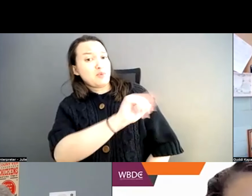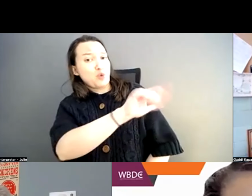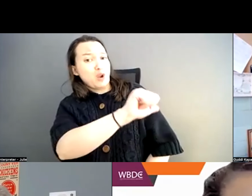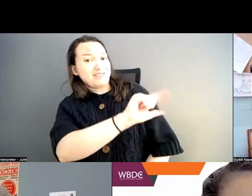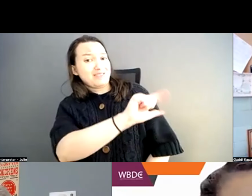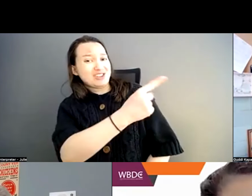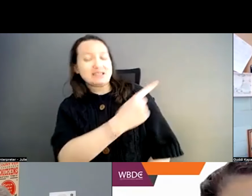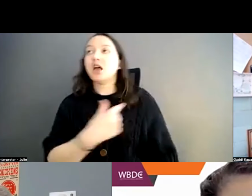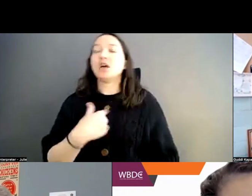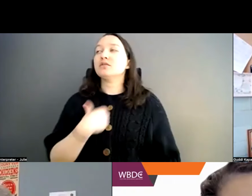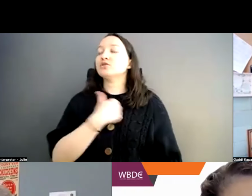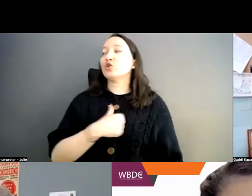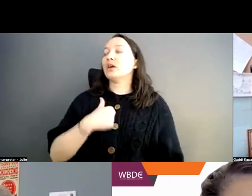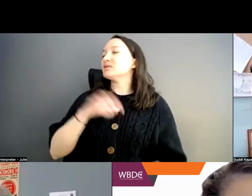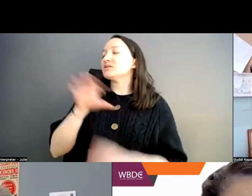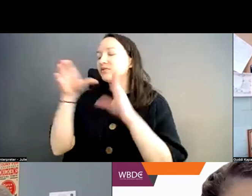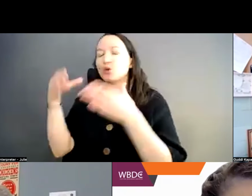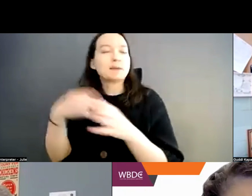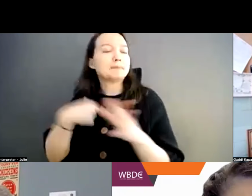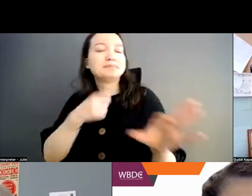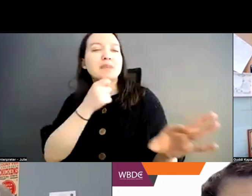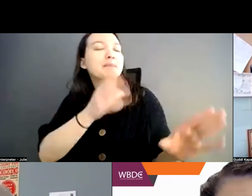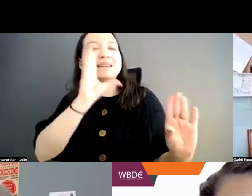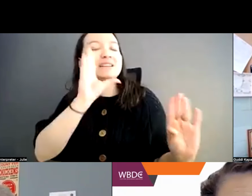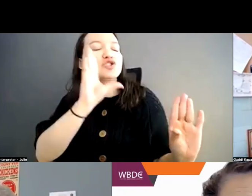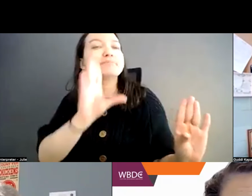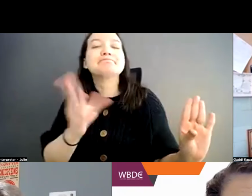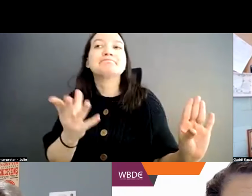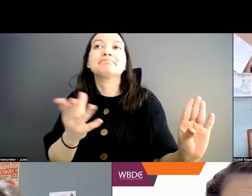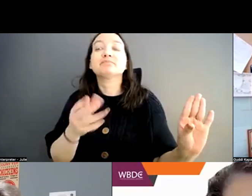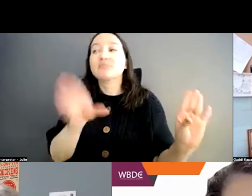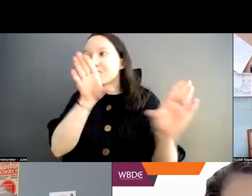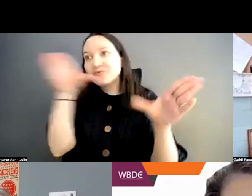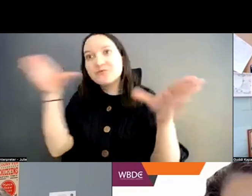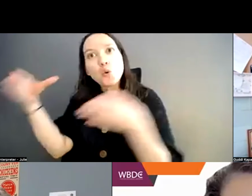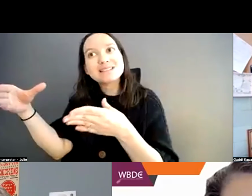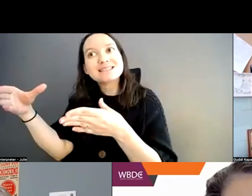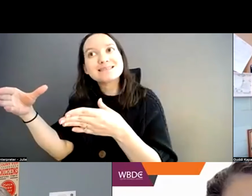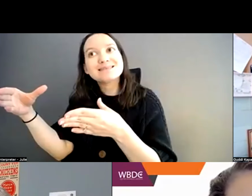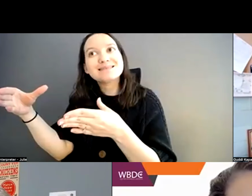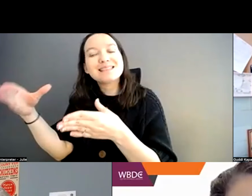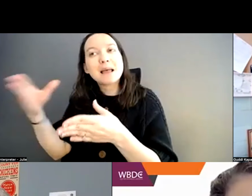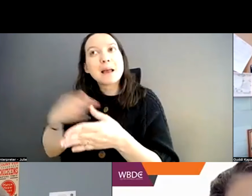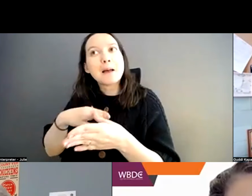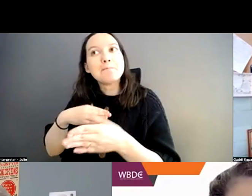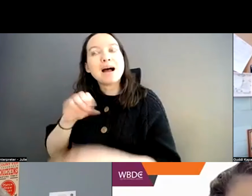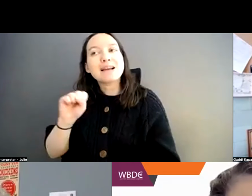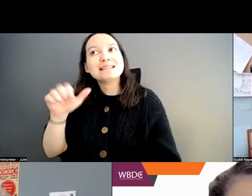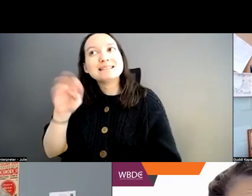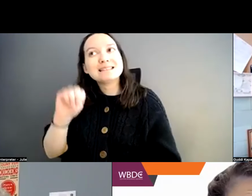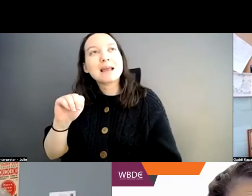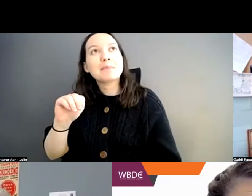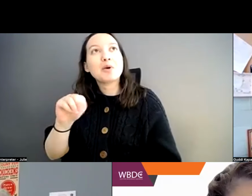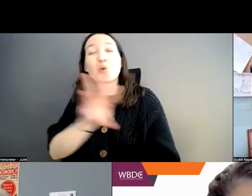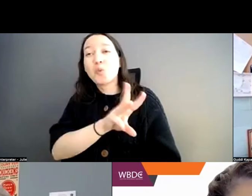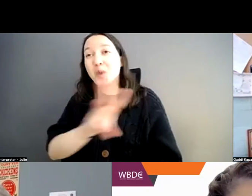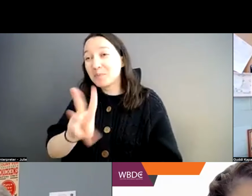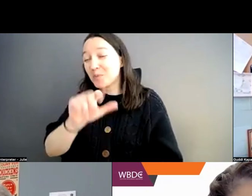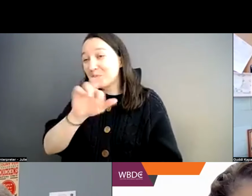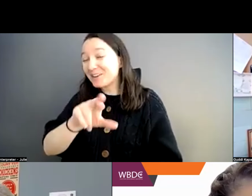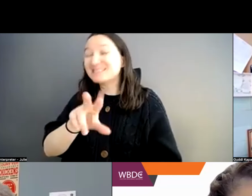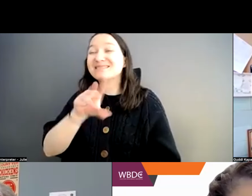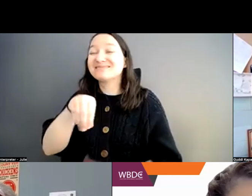¿Quieres empezar? Yo estaba, lo siento, no escuché la pregunta. Estaba enfocada en mi webinar de